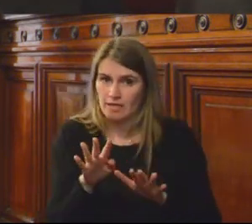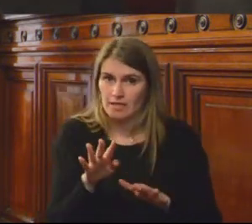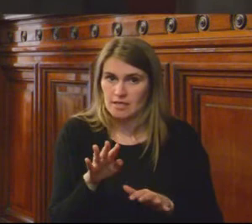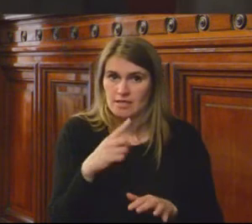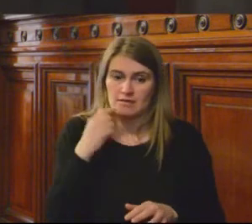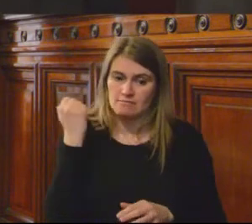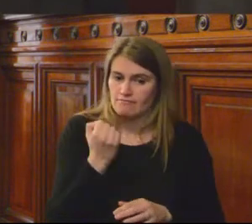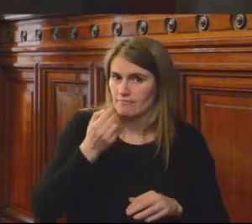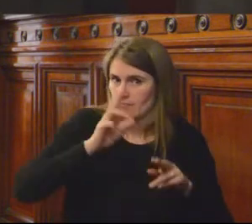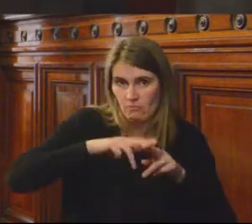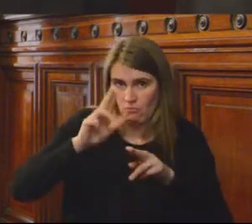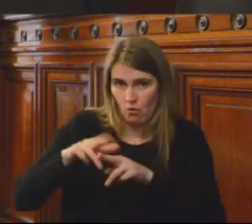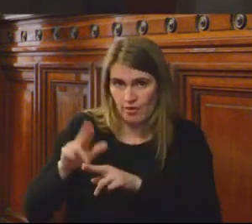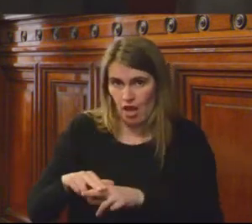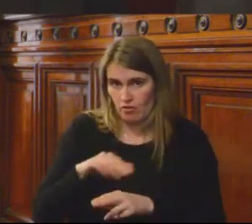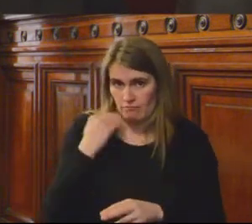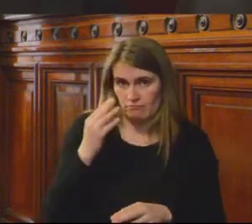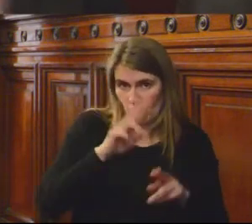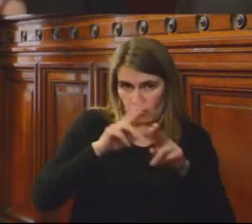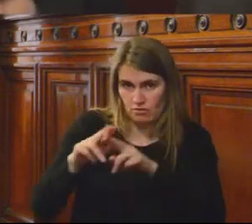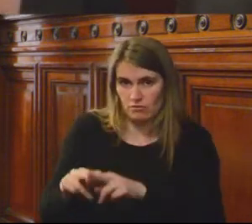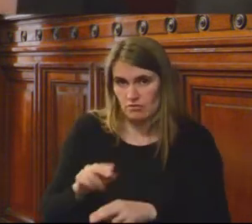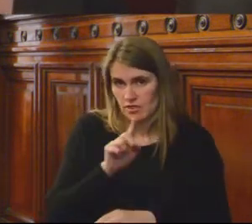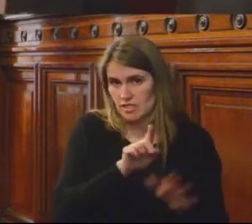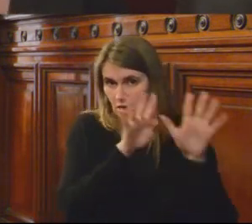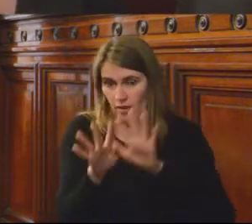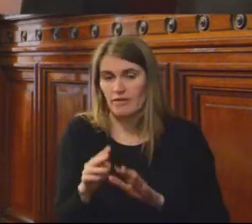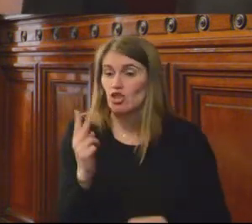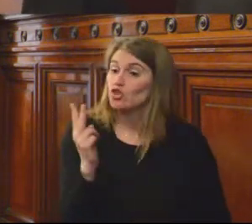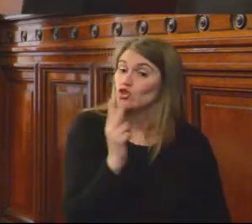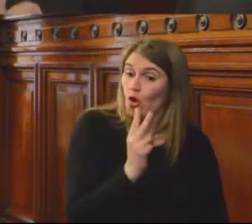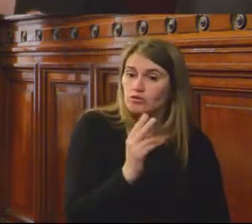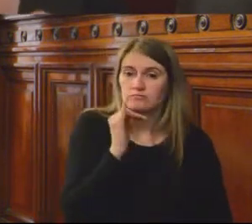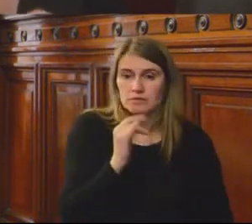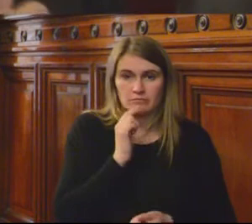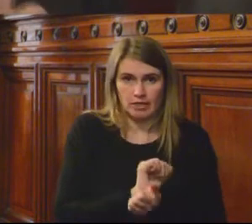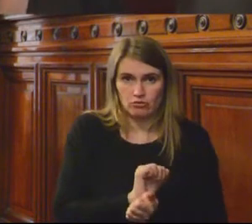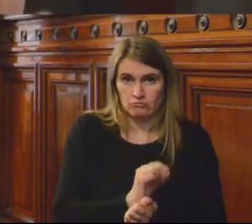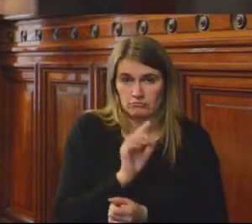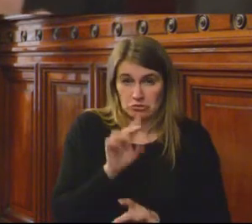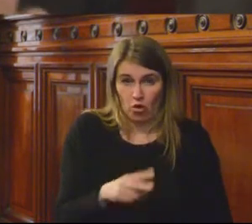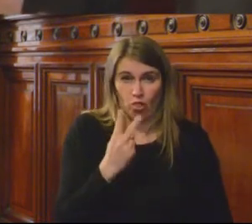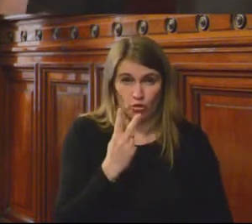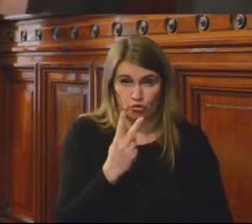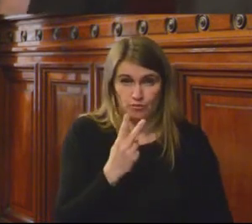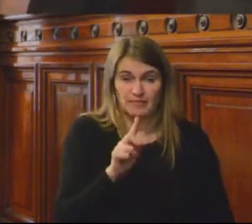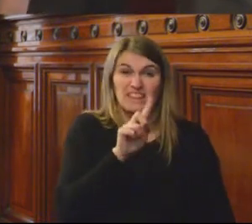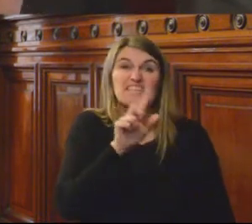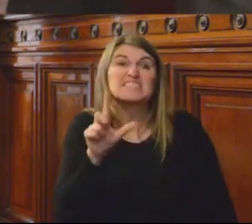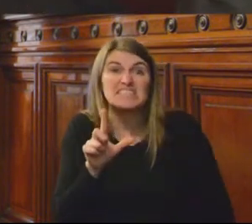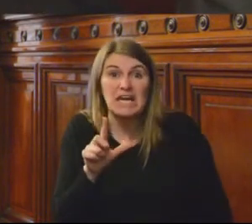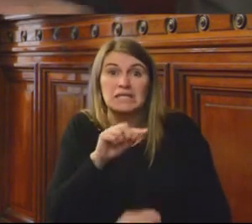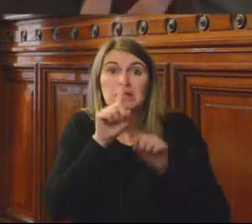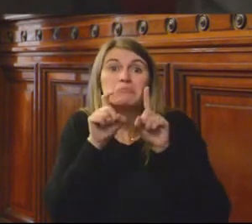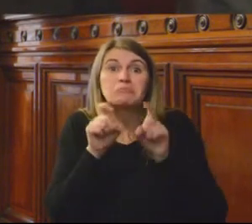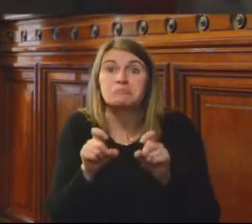esos 19 asesinatos en solo 2 se produjo una condena, de manera tal que 17 casos quedaron en